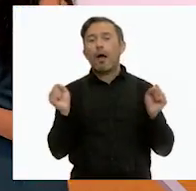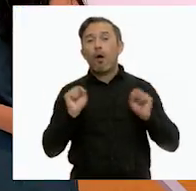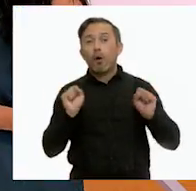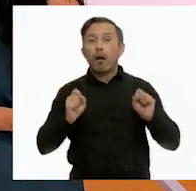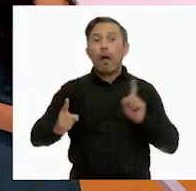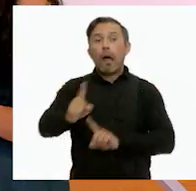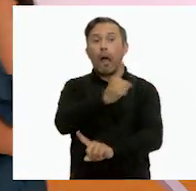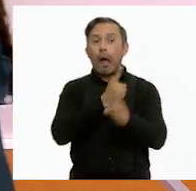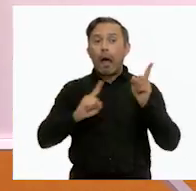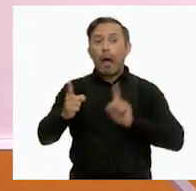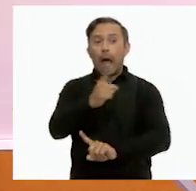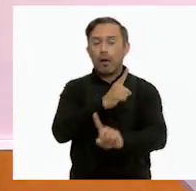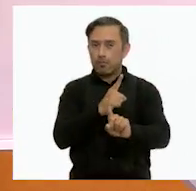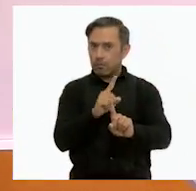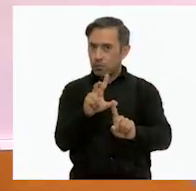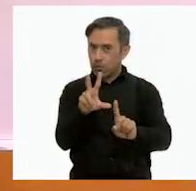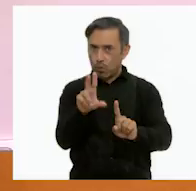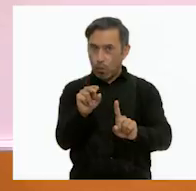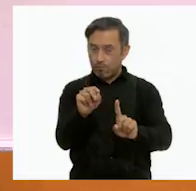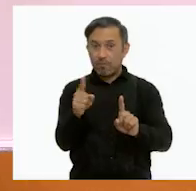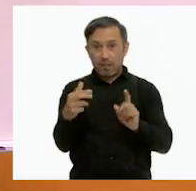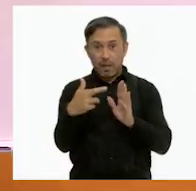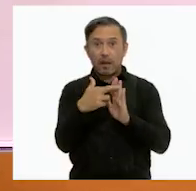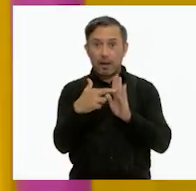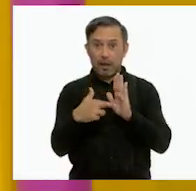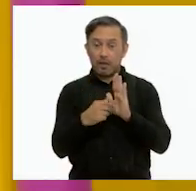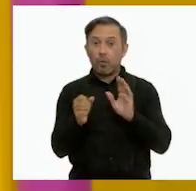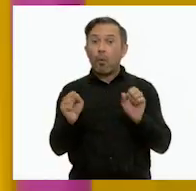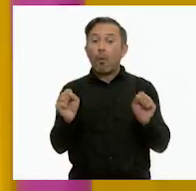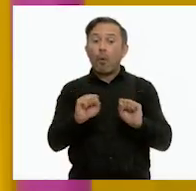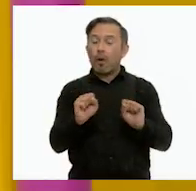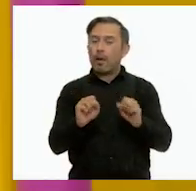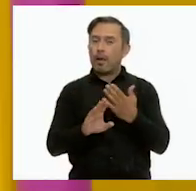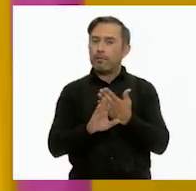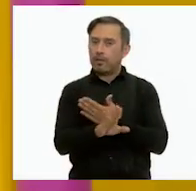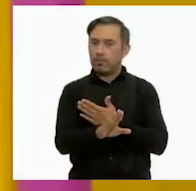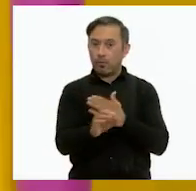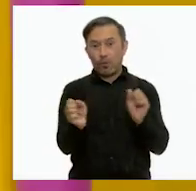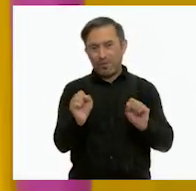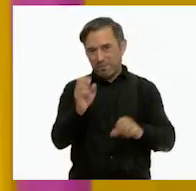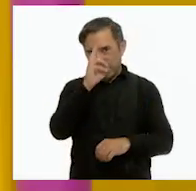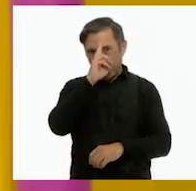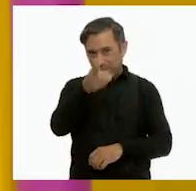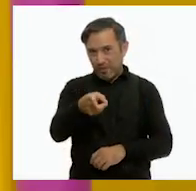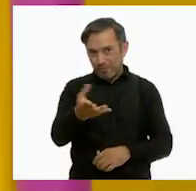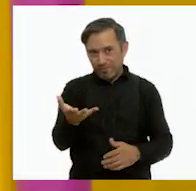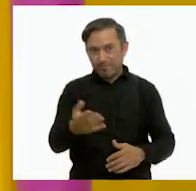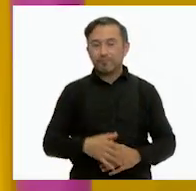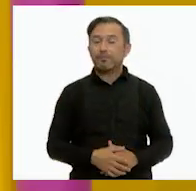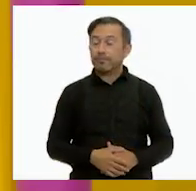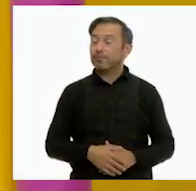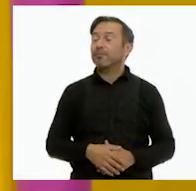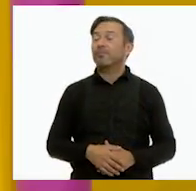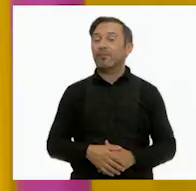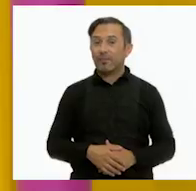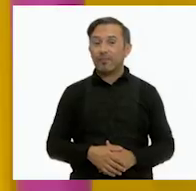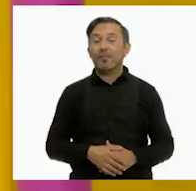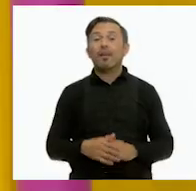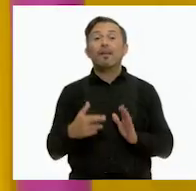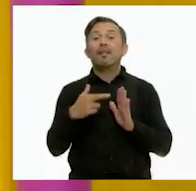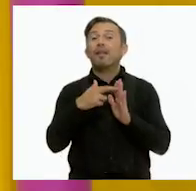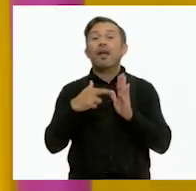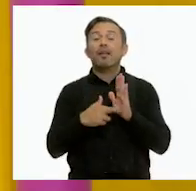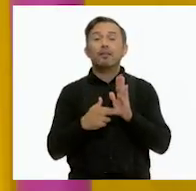esa también es una regla. Evito correr. Muy bien. Entonces, esta regla es evitar